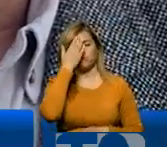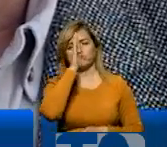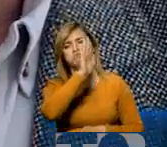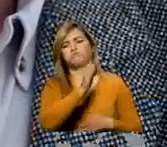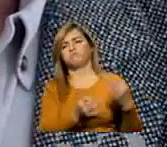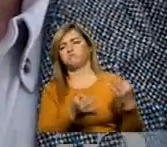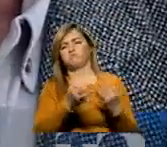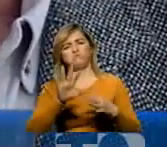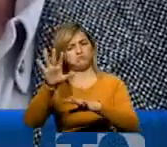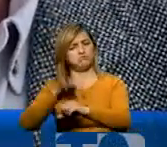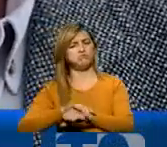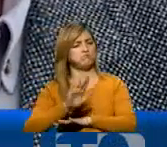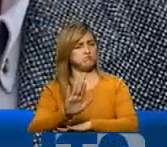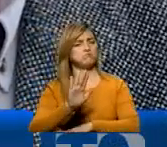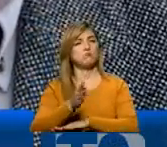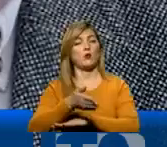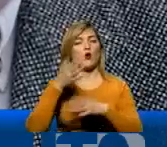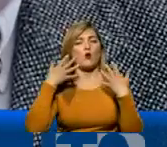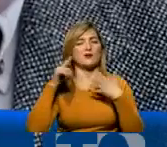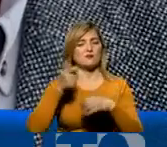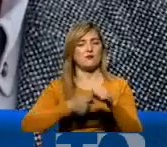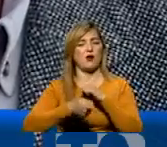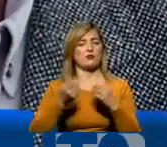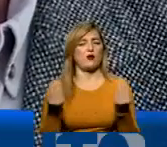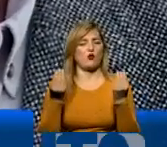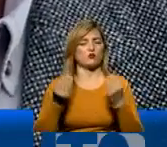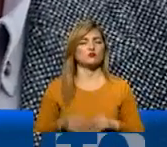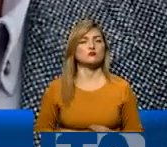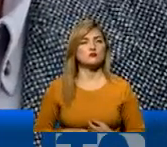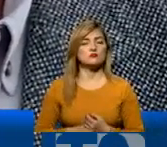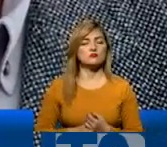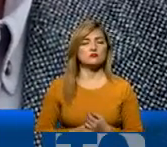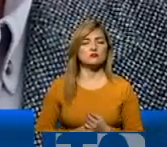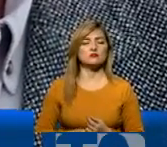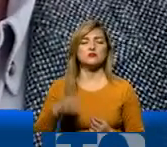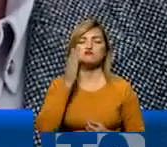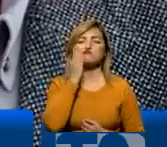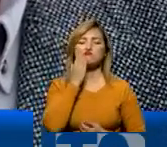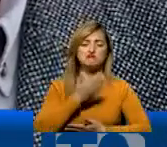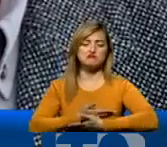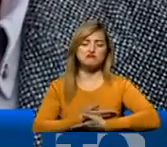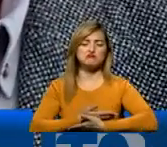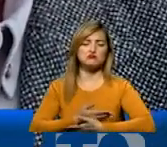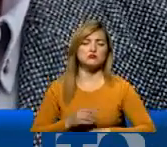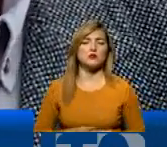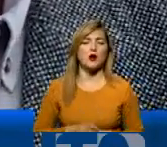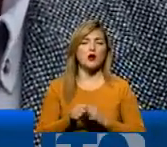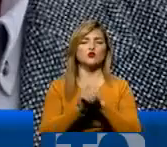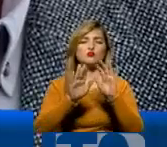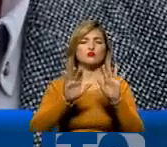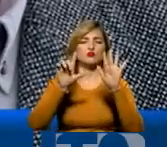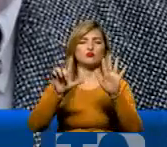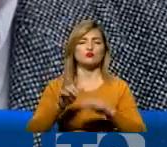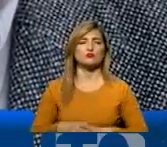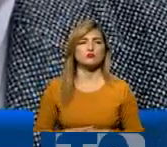este hecho también, lo que ocurrió en la ciudad de Guayaquil, ¿no? Por el asesinato de la madre de la menor, que era una adolescente de 7 años, la